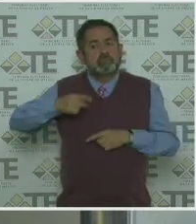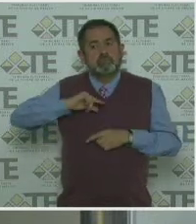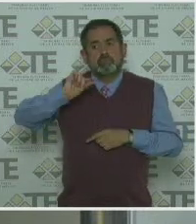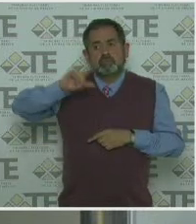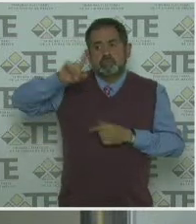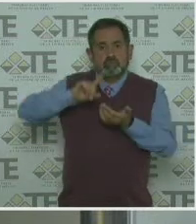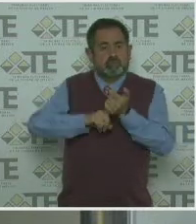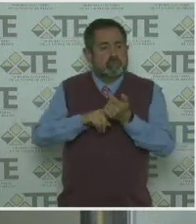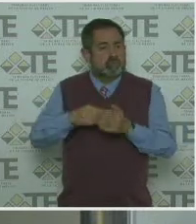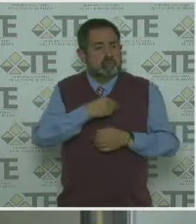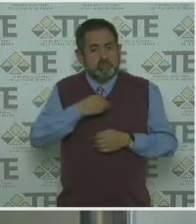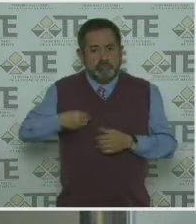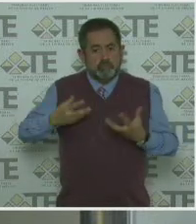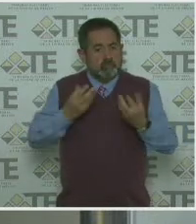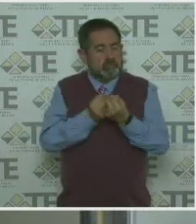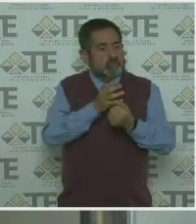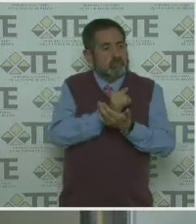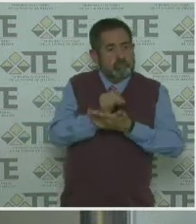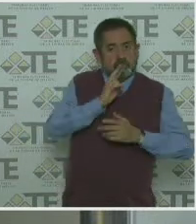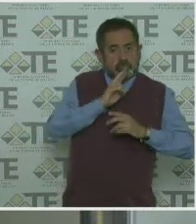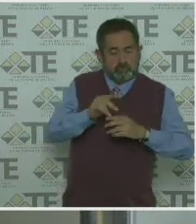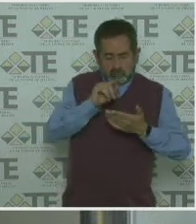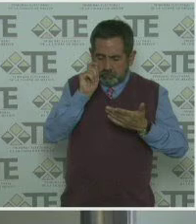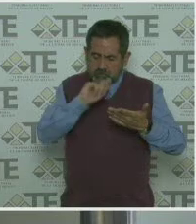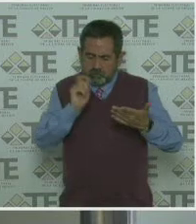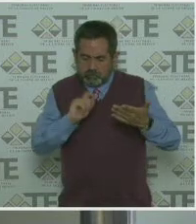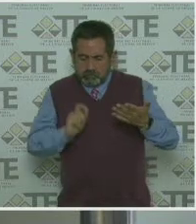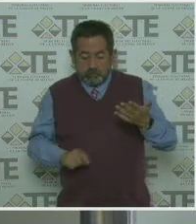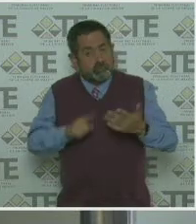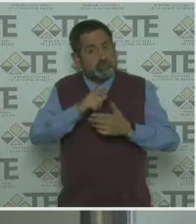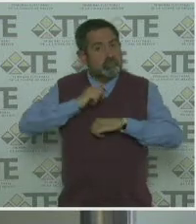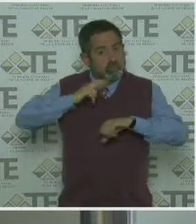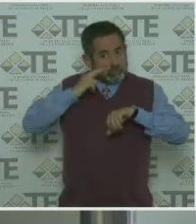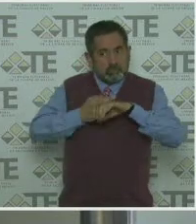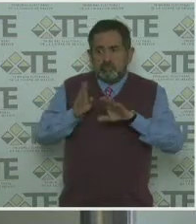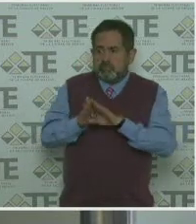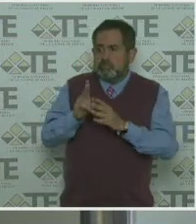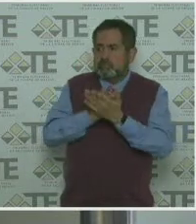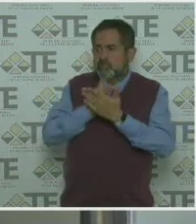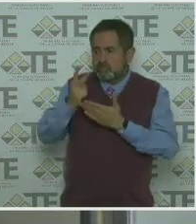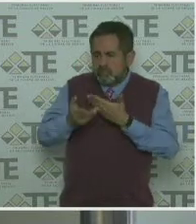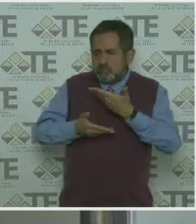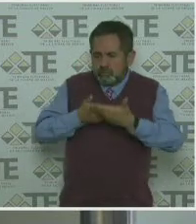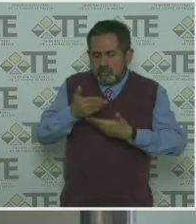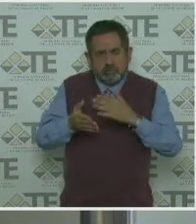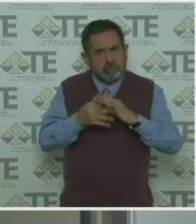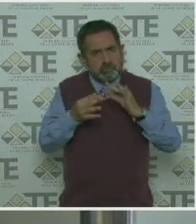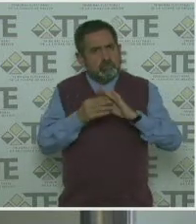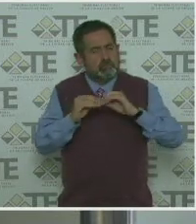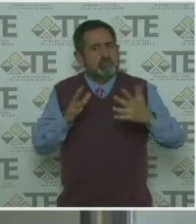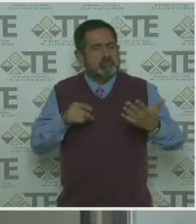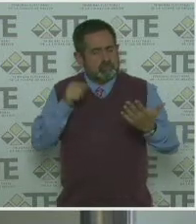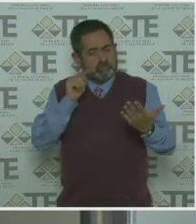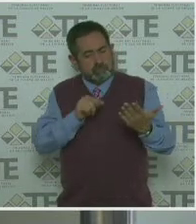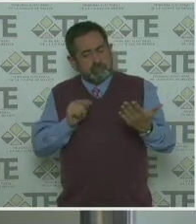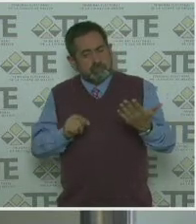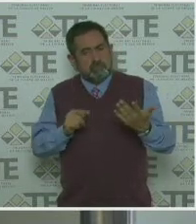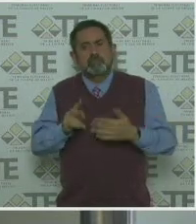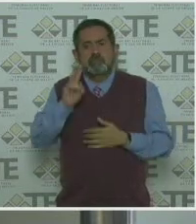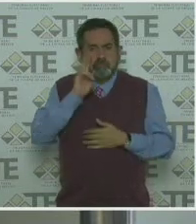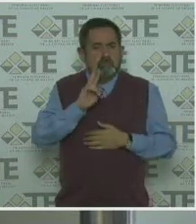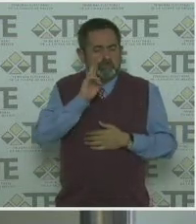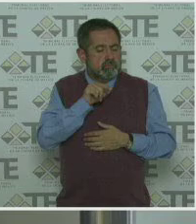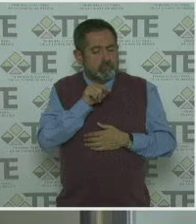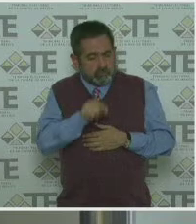especialistas integrantes del órgano dictaminador encargado de analizar la procedencia del proyecto en cuestión, de la cual es